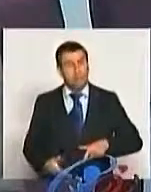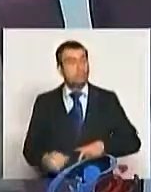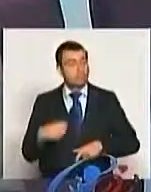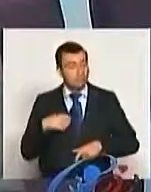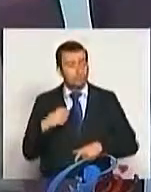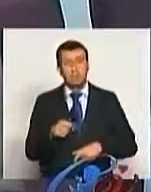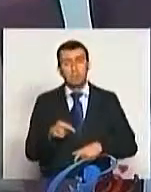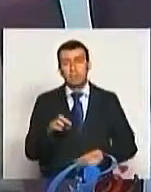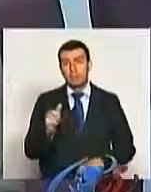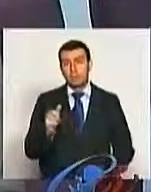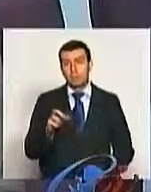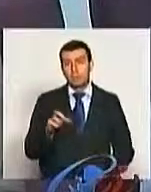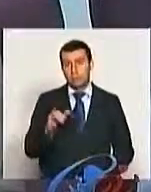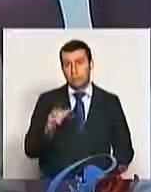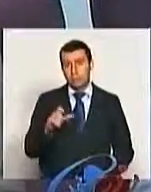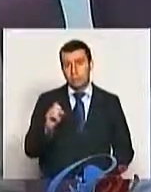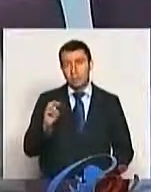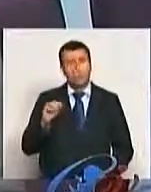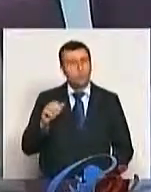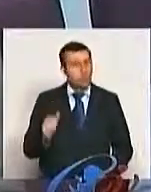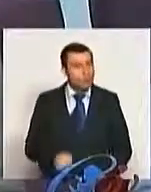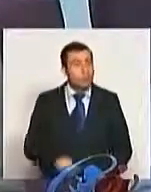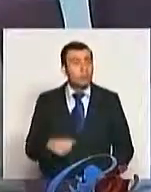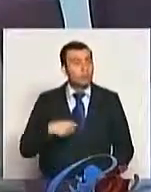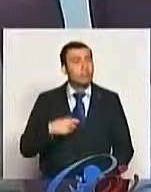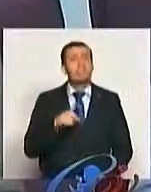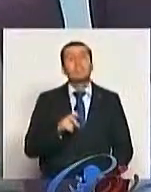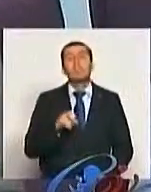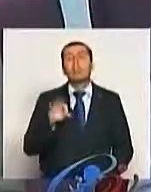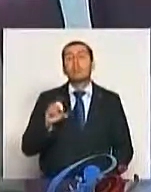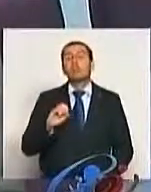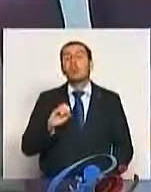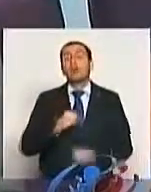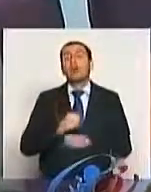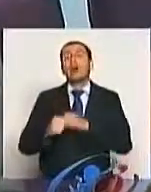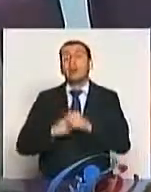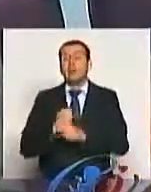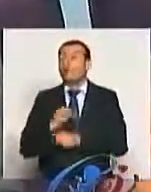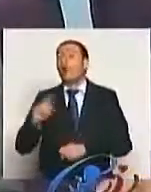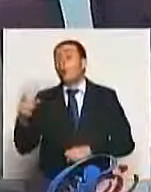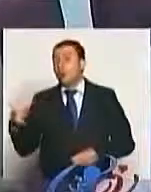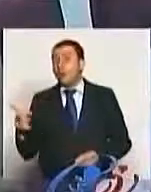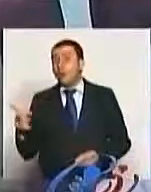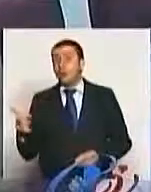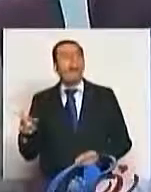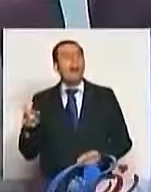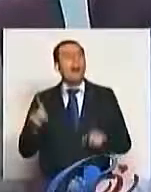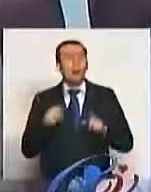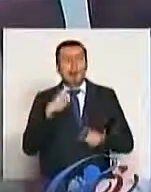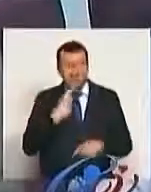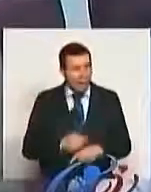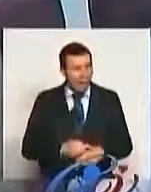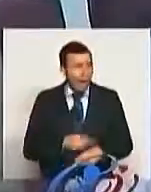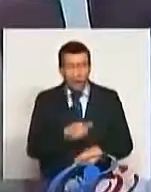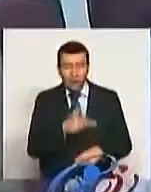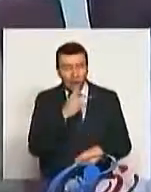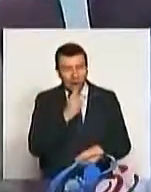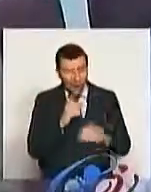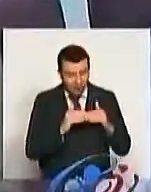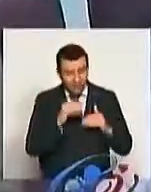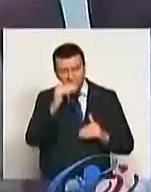papiloma. Y ya tenía 68 años. Porque también les están diciendo a las mujeres, no, después de